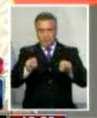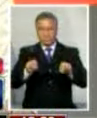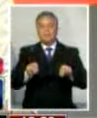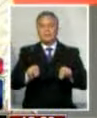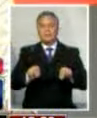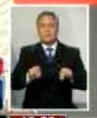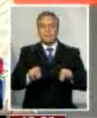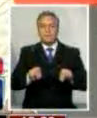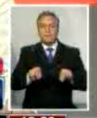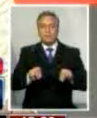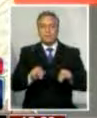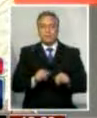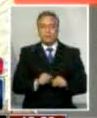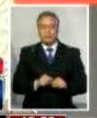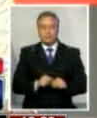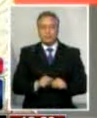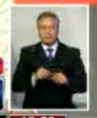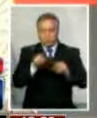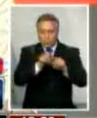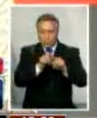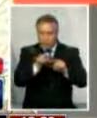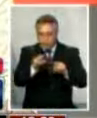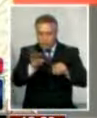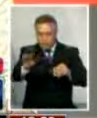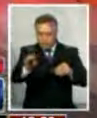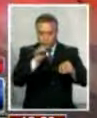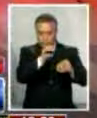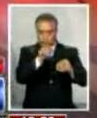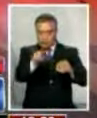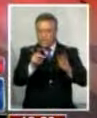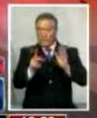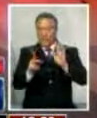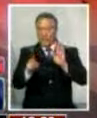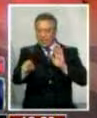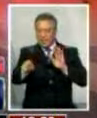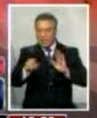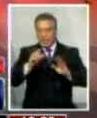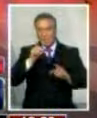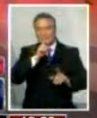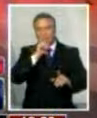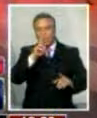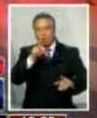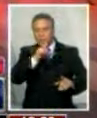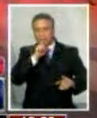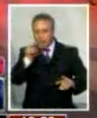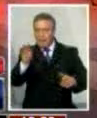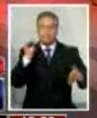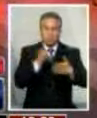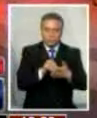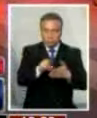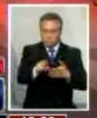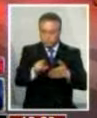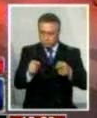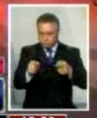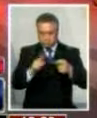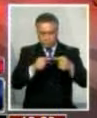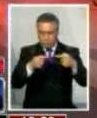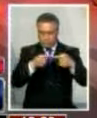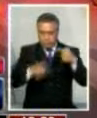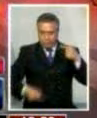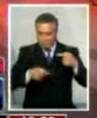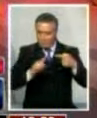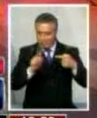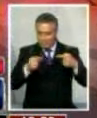una tipificación inadecuada del delito de terrorismo. También se cuestionó la utilización